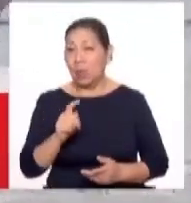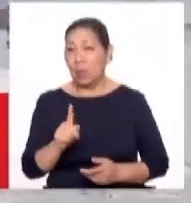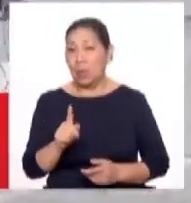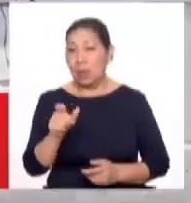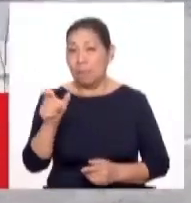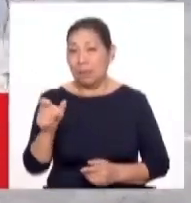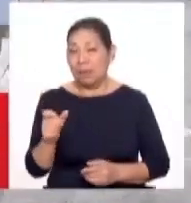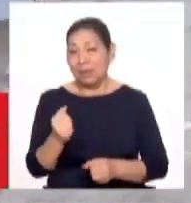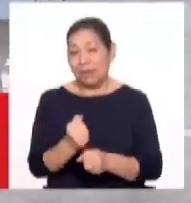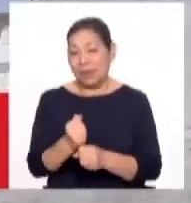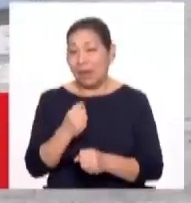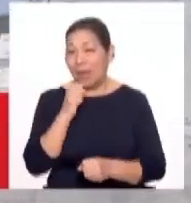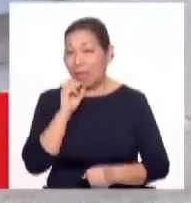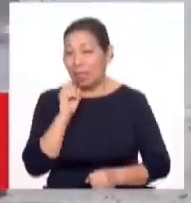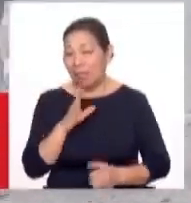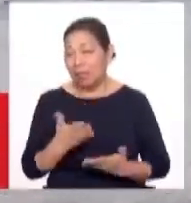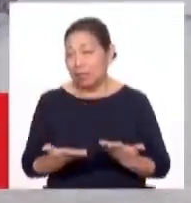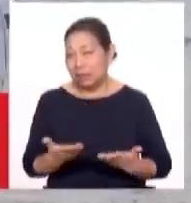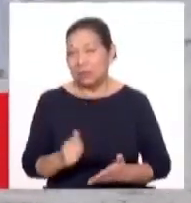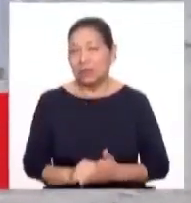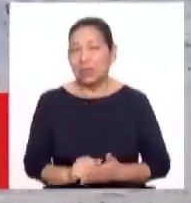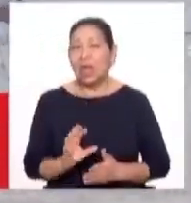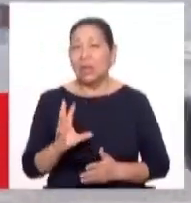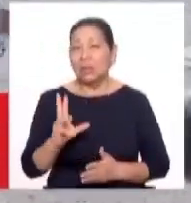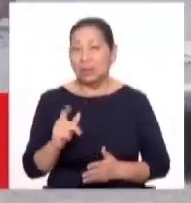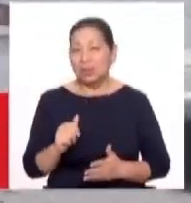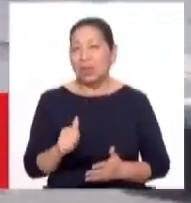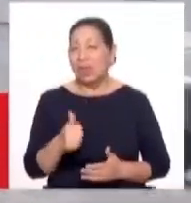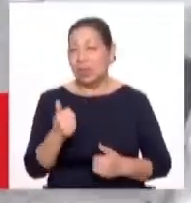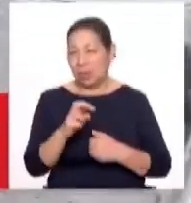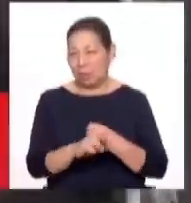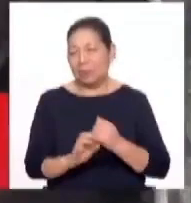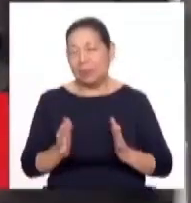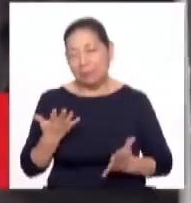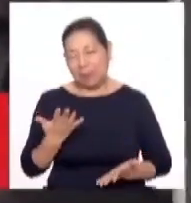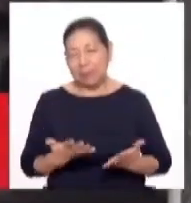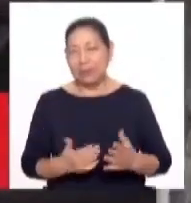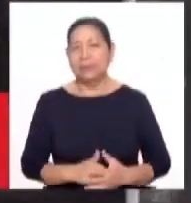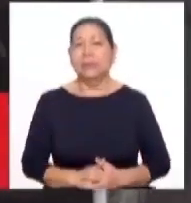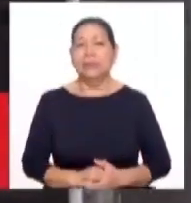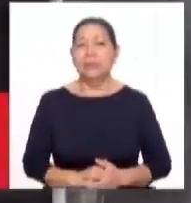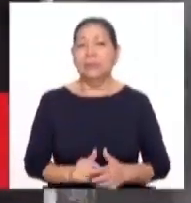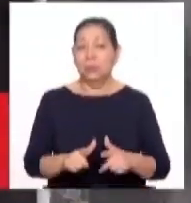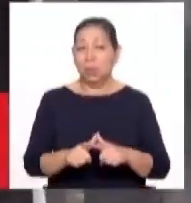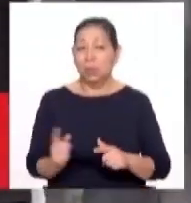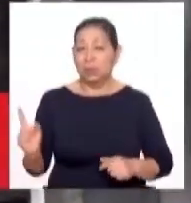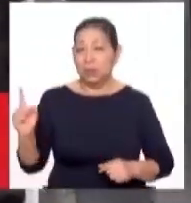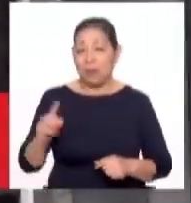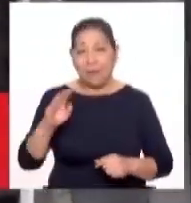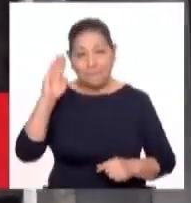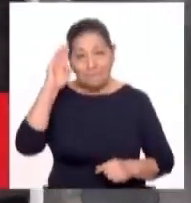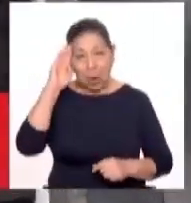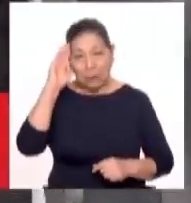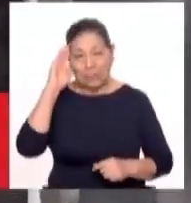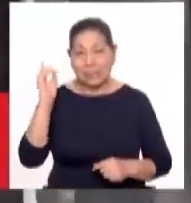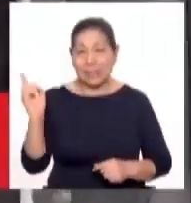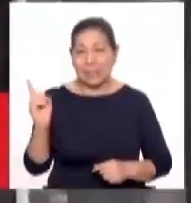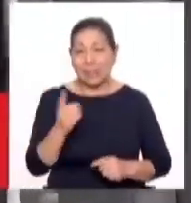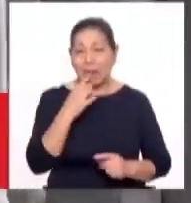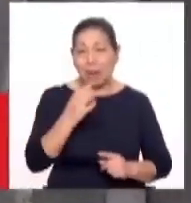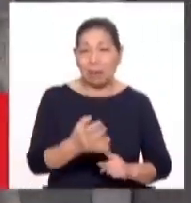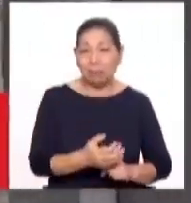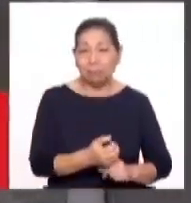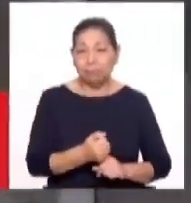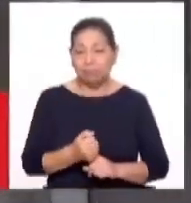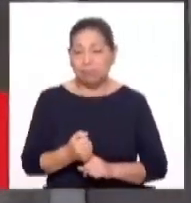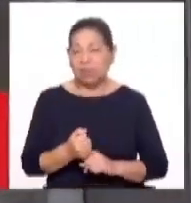general la persona es abandonada en un lugar lejano por otro lado la Policía Nacional brindó información sobre los casos de secuestros que